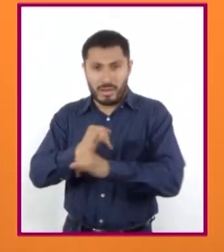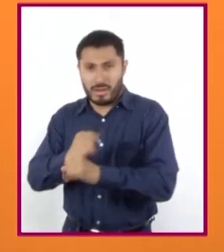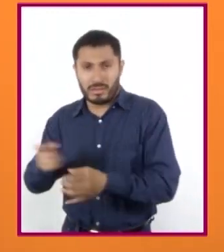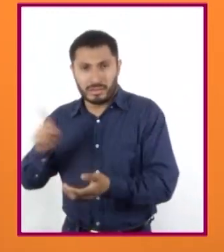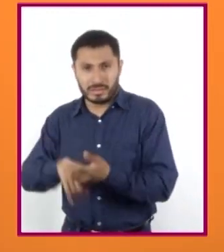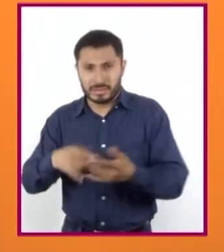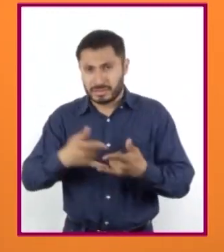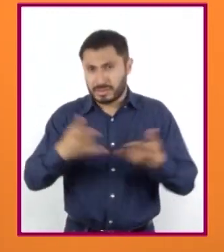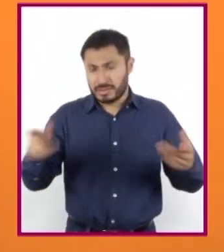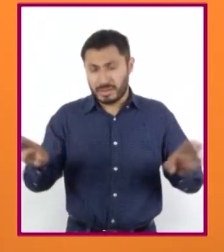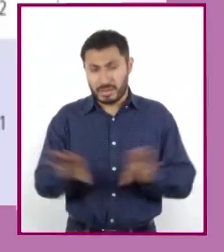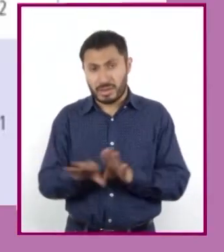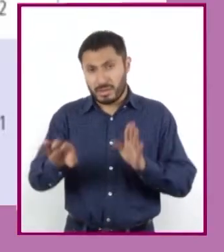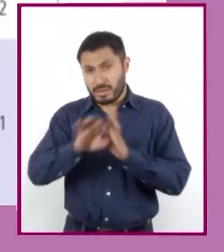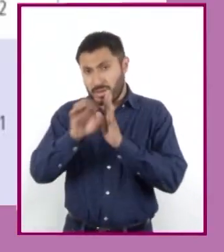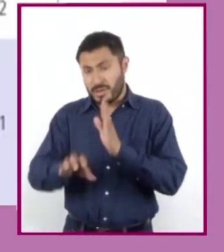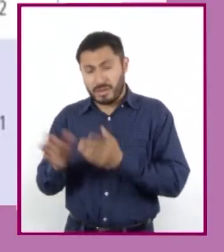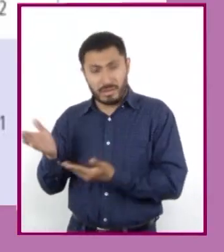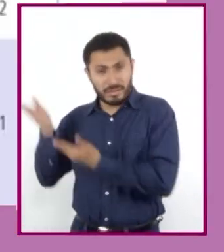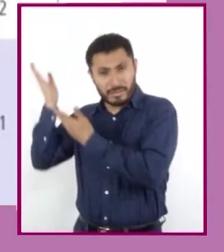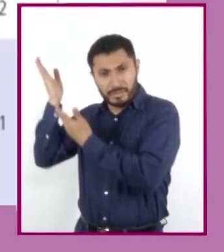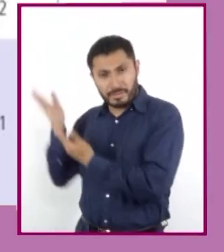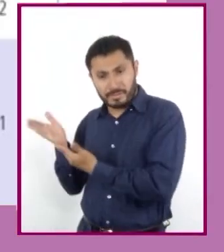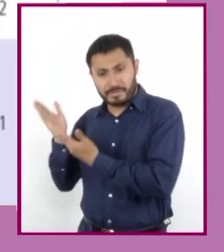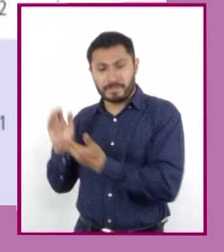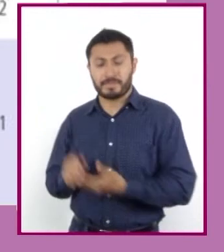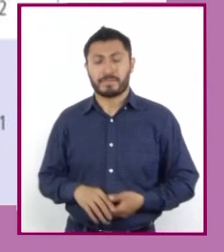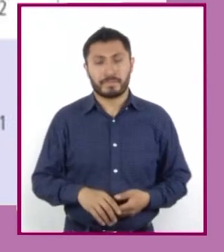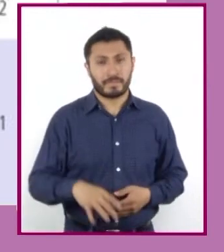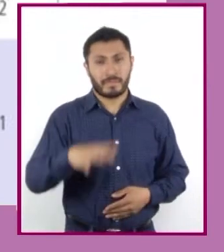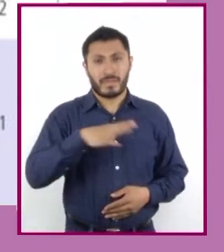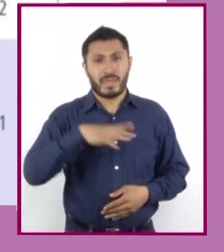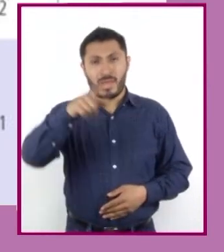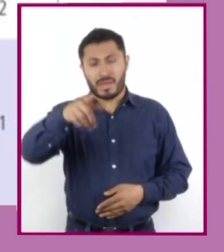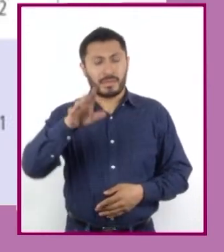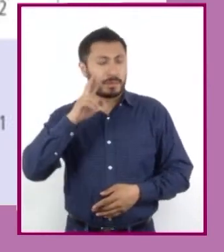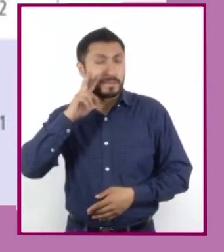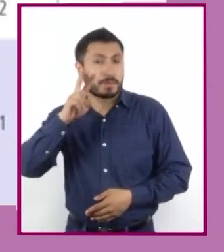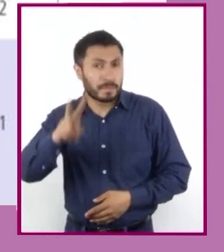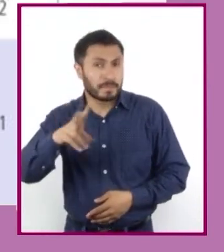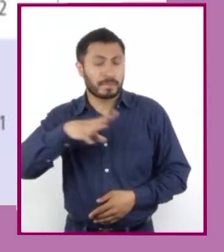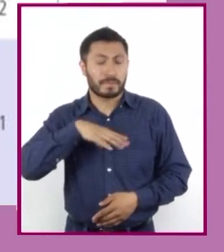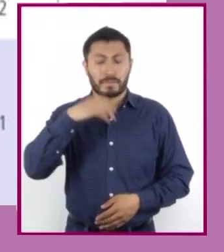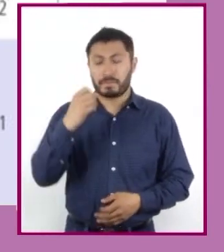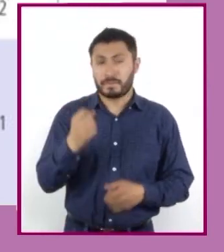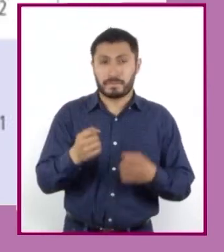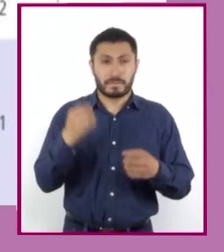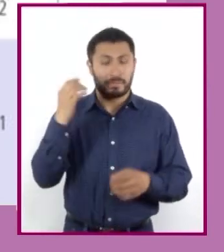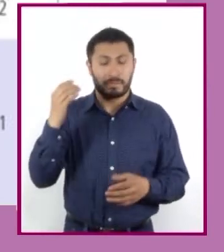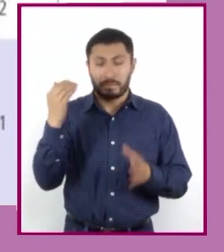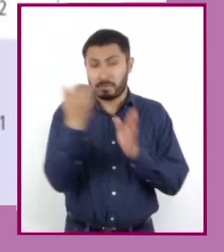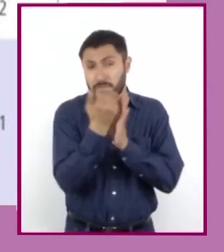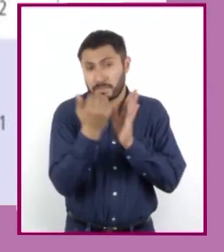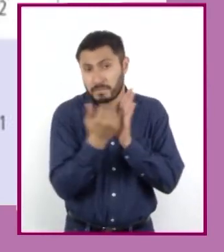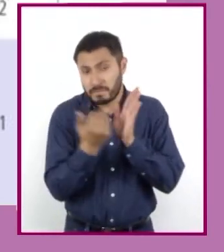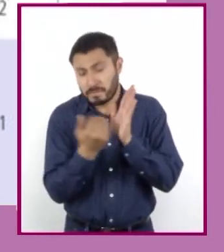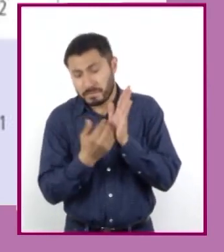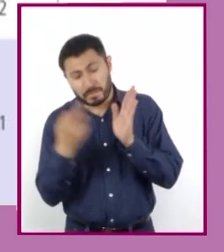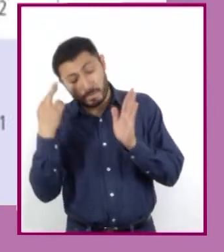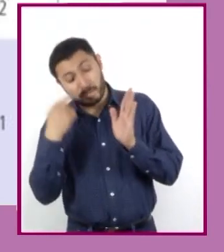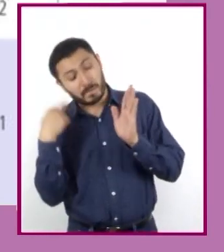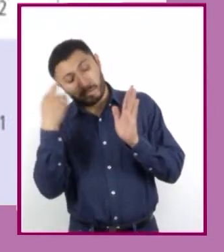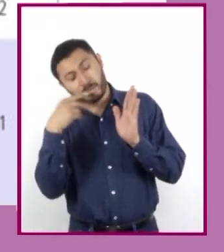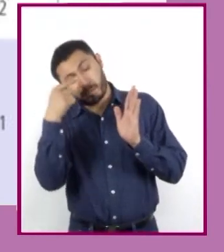como se muestra en el ejemplo. Tengan presente que los pasos a seguir planteados en el